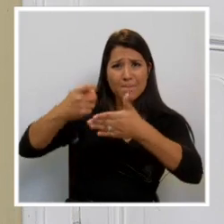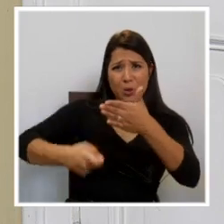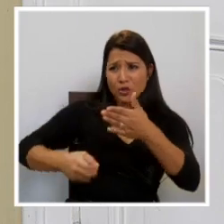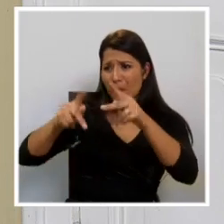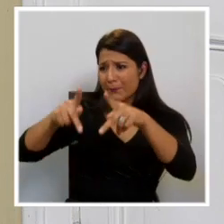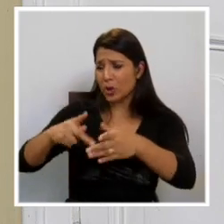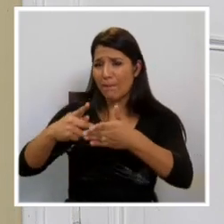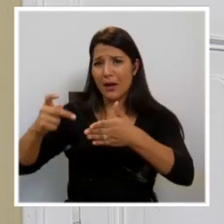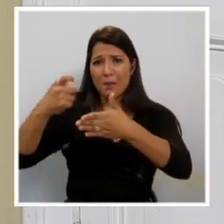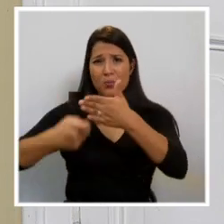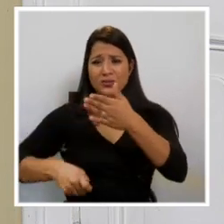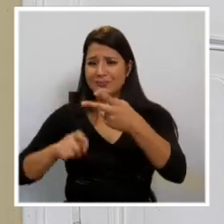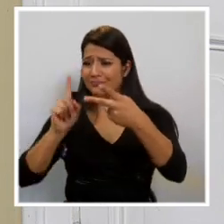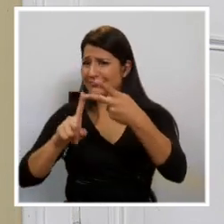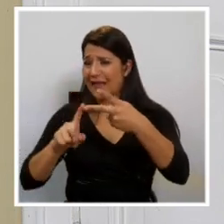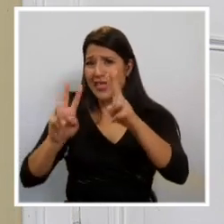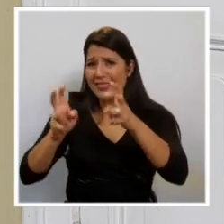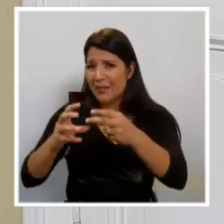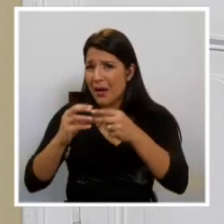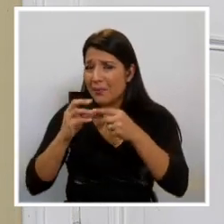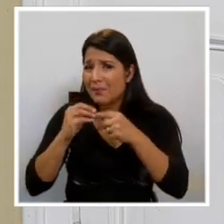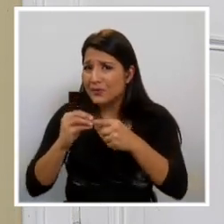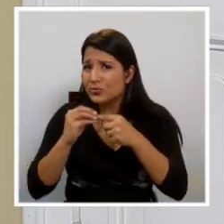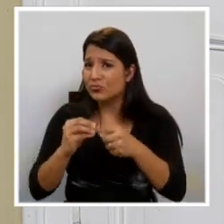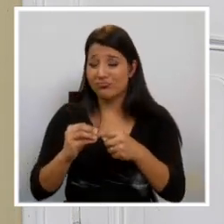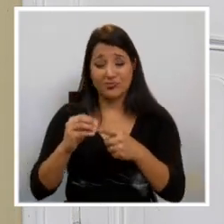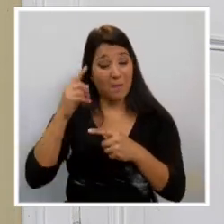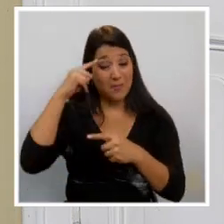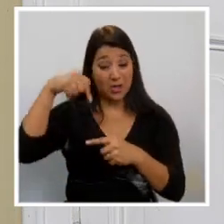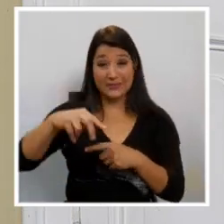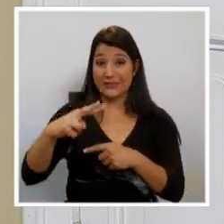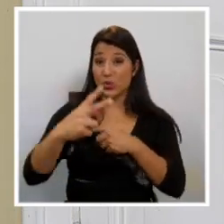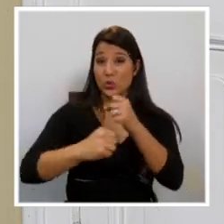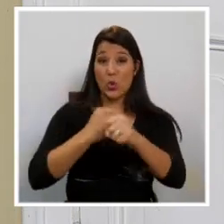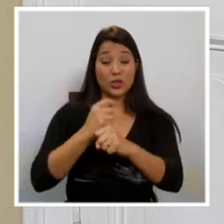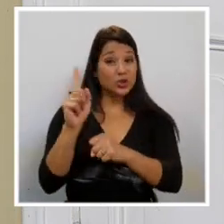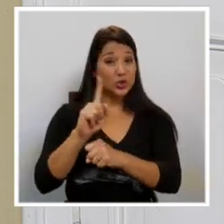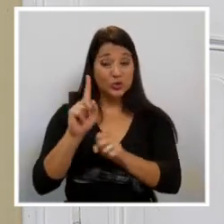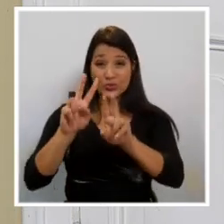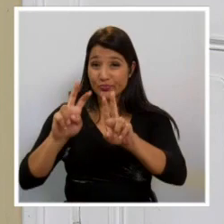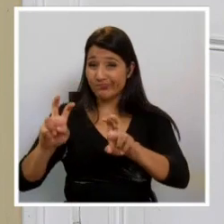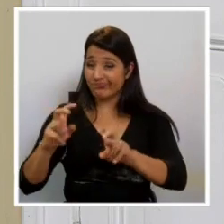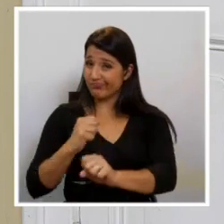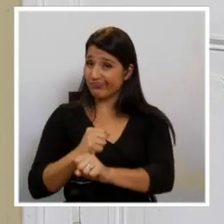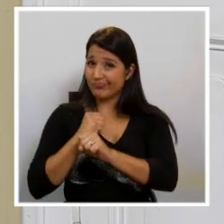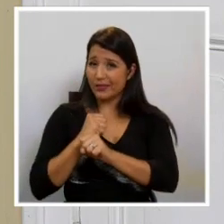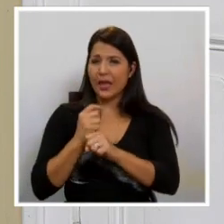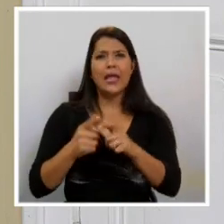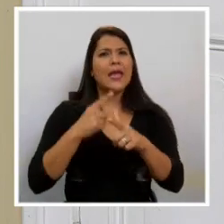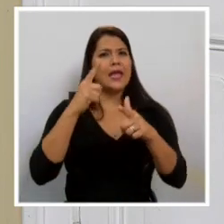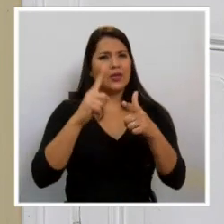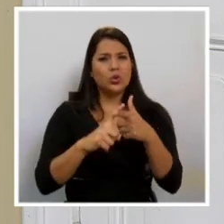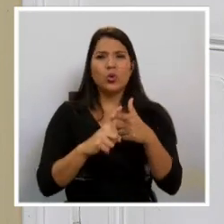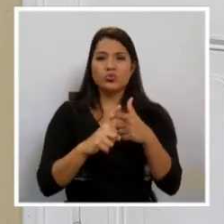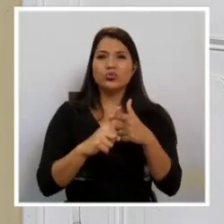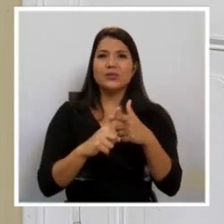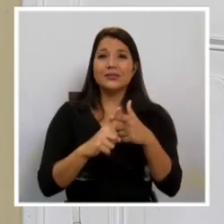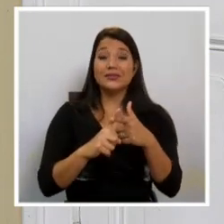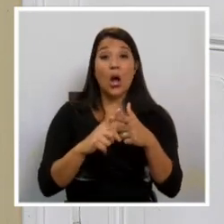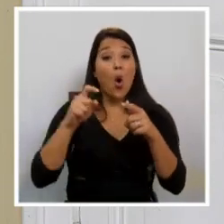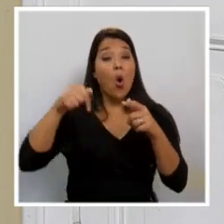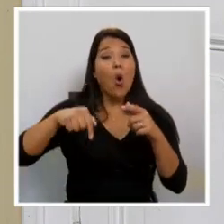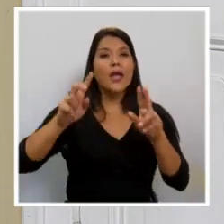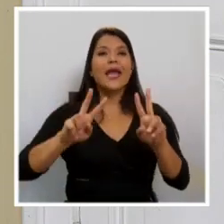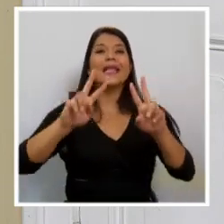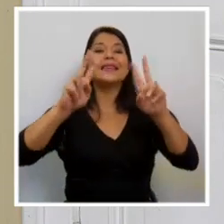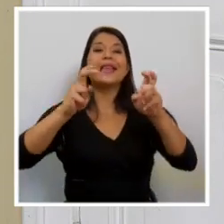y no estoy muy seguro que lo vaya a hacer en el segundo. Pero hay un tema de justicia tributaria que me parece que hoy día se transparenta mucho